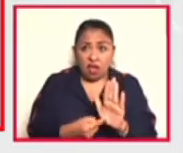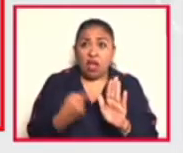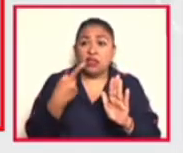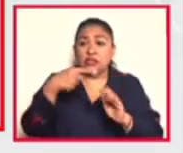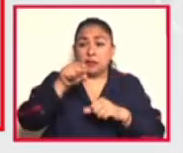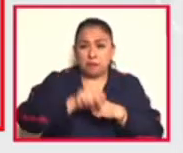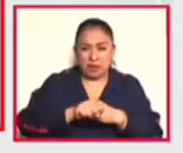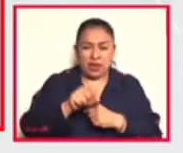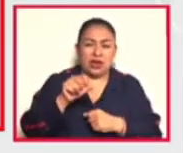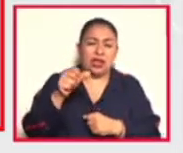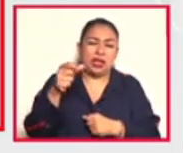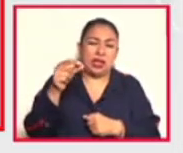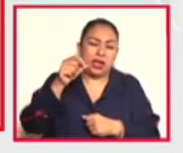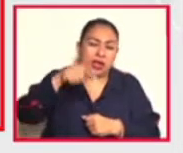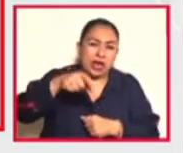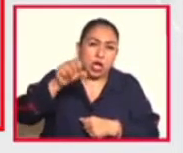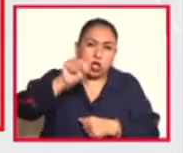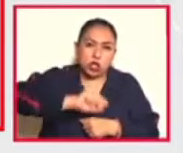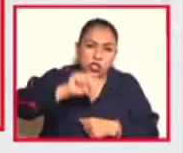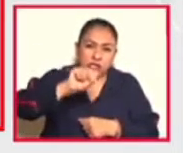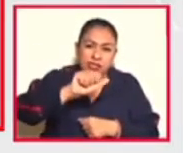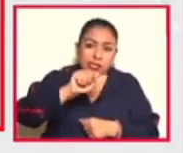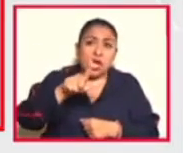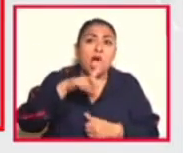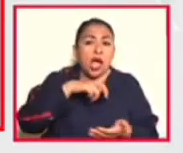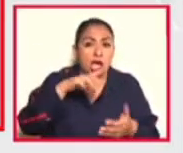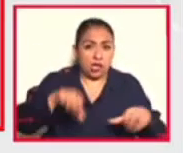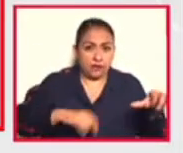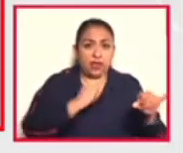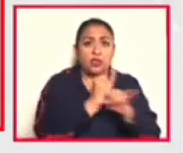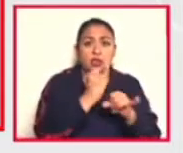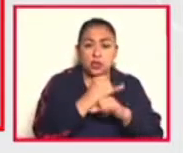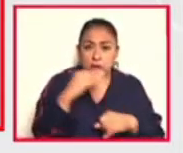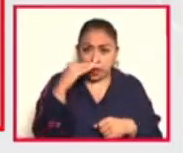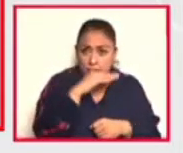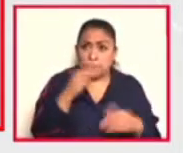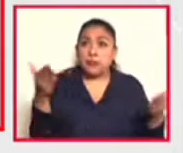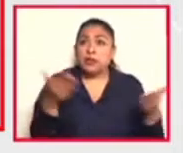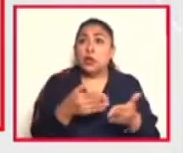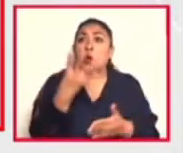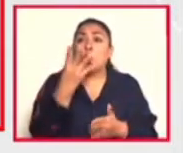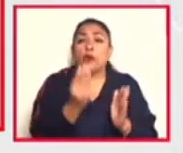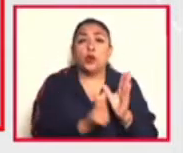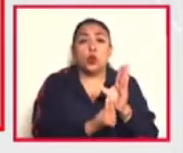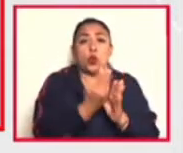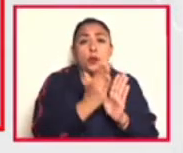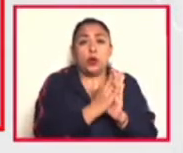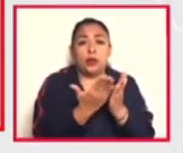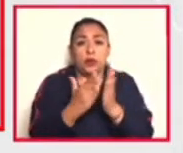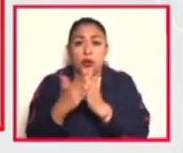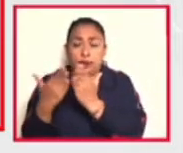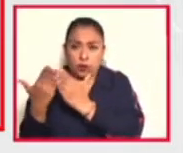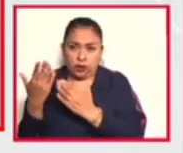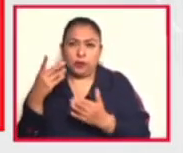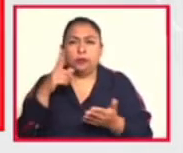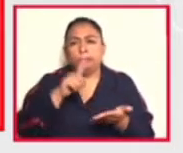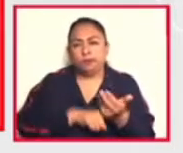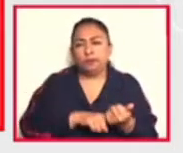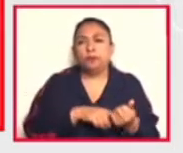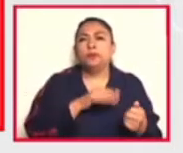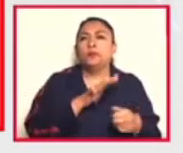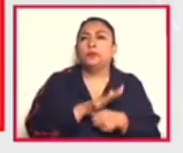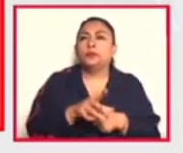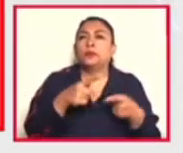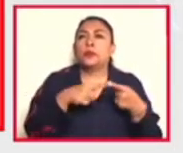Sal actividades en línea gratuitas que incluyen la presentación de 4 novedades editoriales, entre las que se encuentra